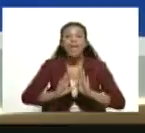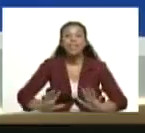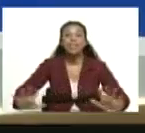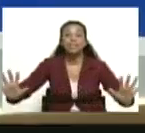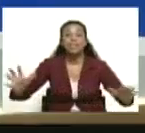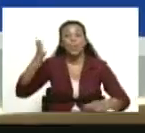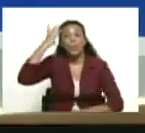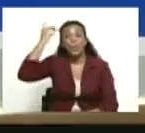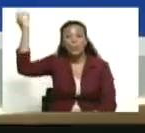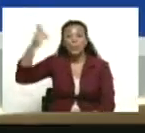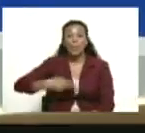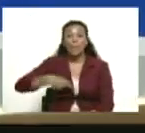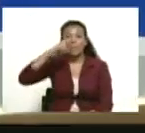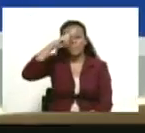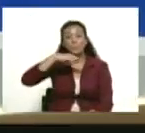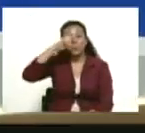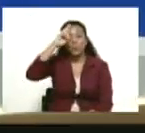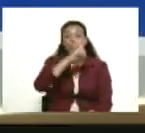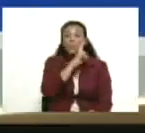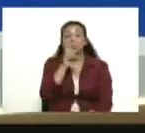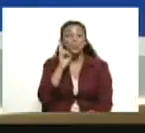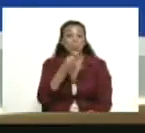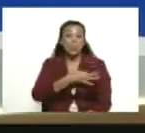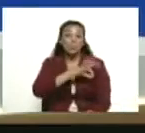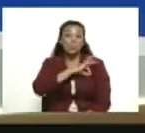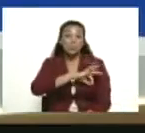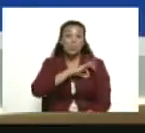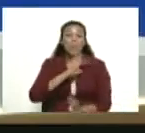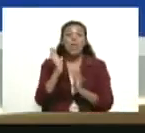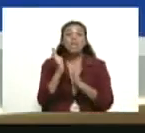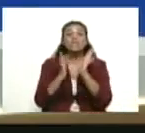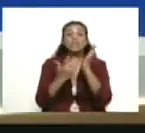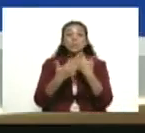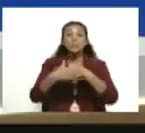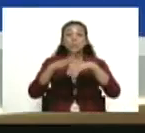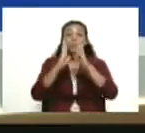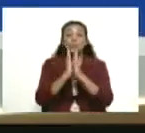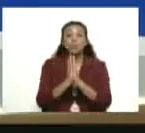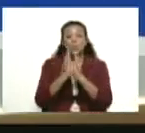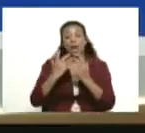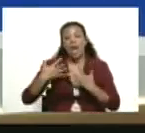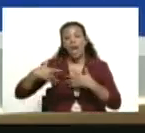por Dios Padre nuestro Señor, por Jesucristo Redentor.